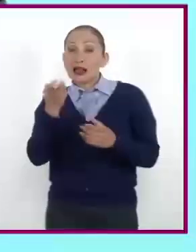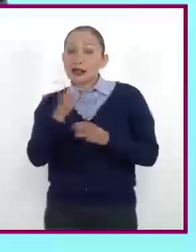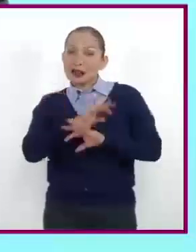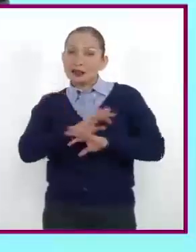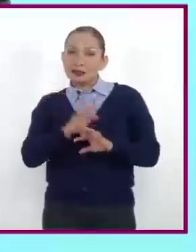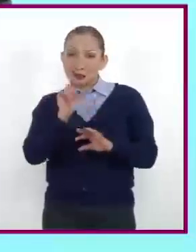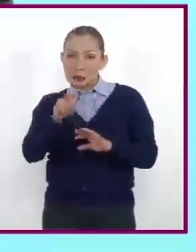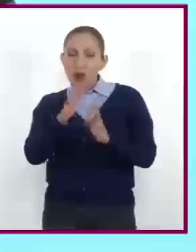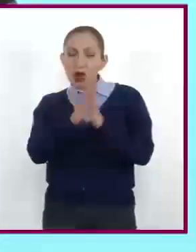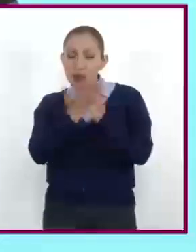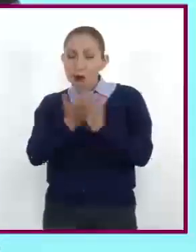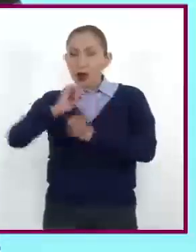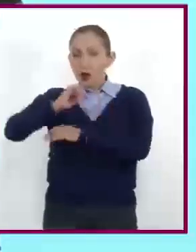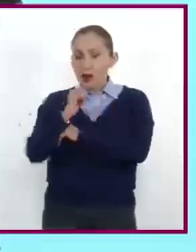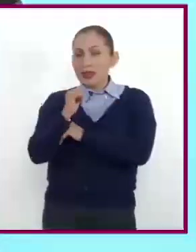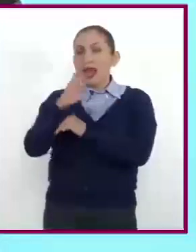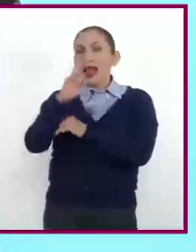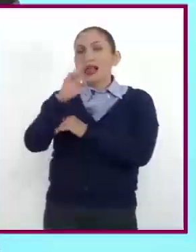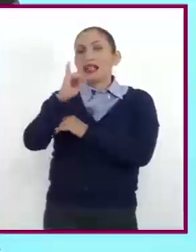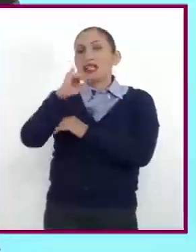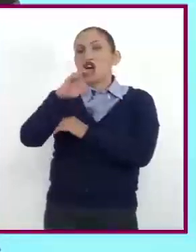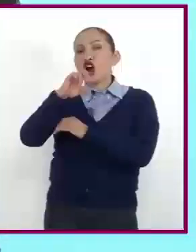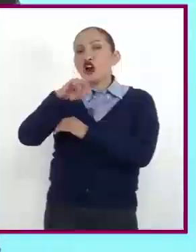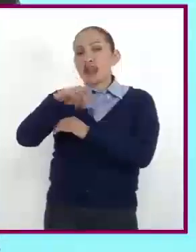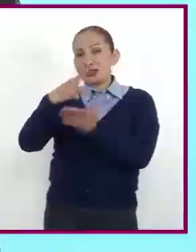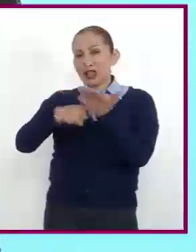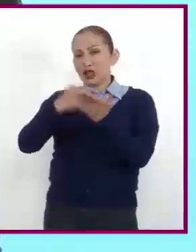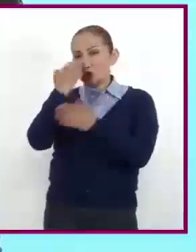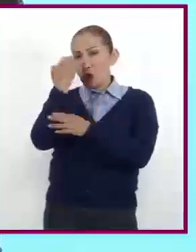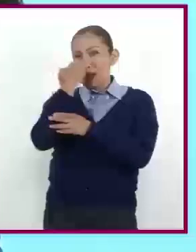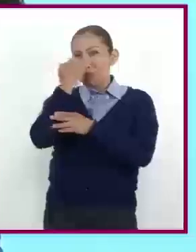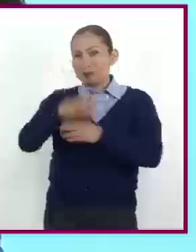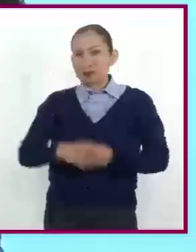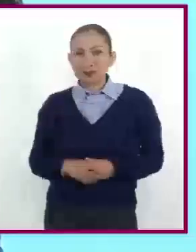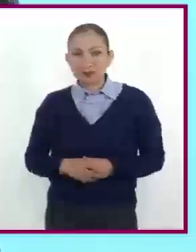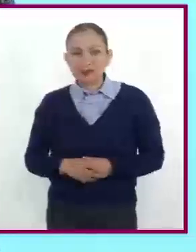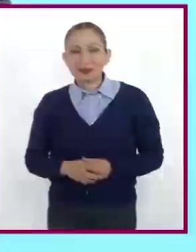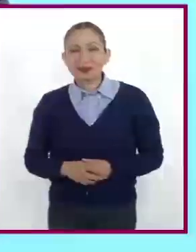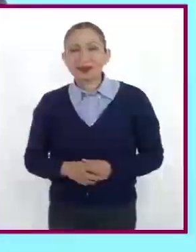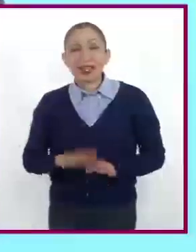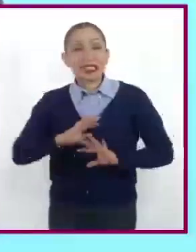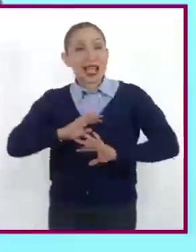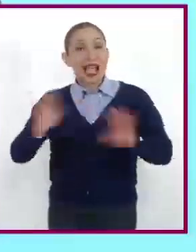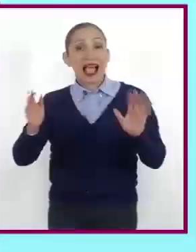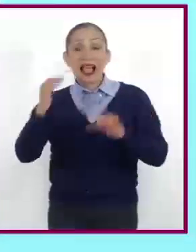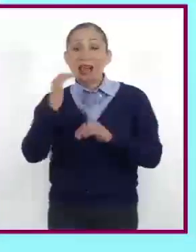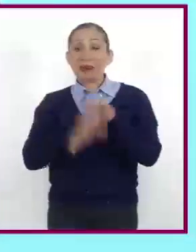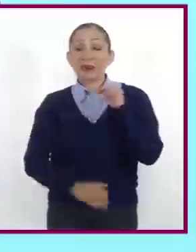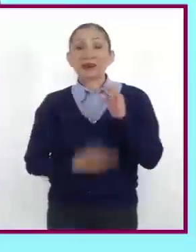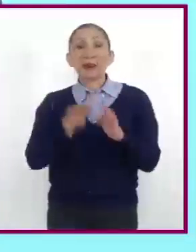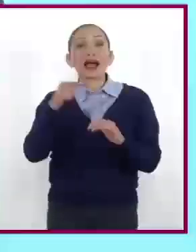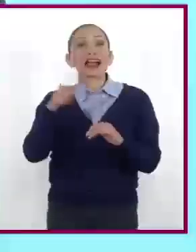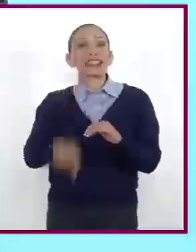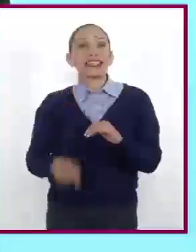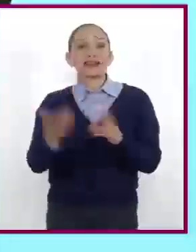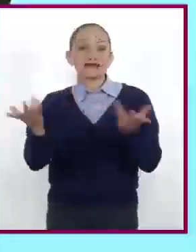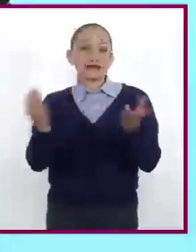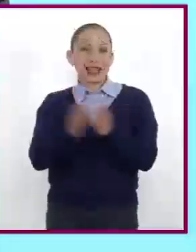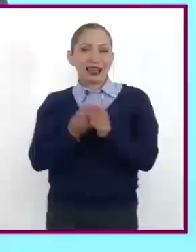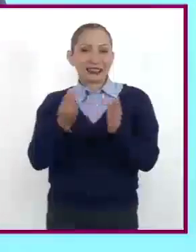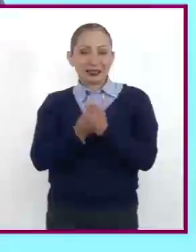obra forma parte del acervo de los libros del Rincón de su biblioteca escolar. Así llegamos al final de nuestra